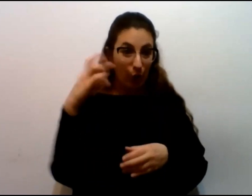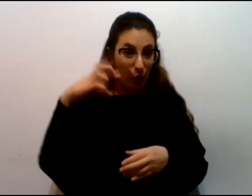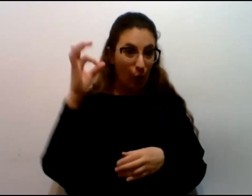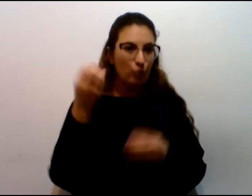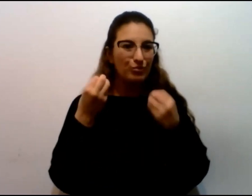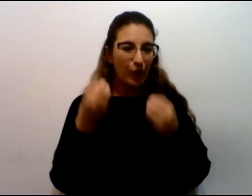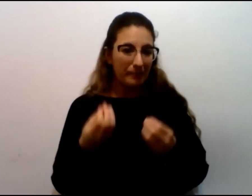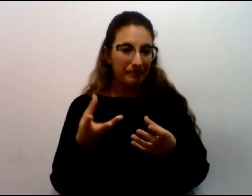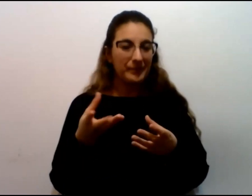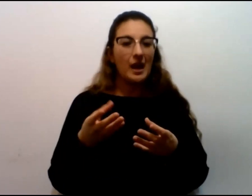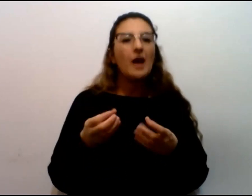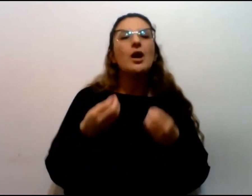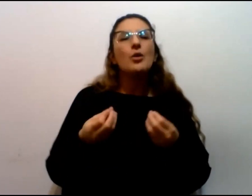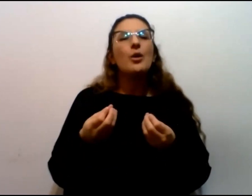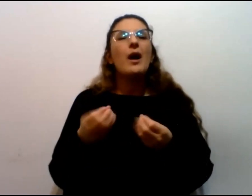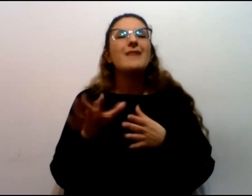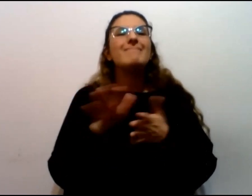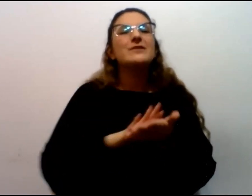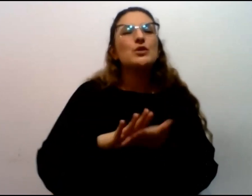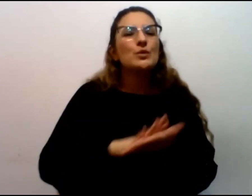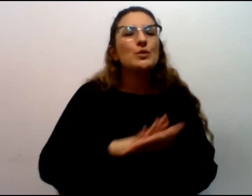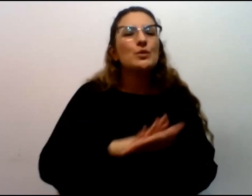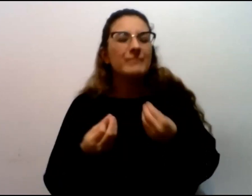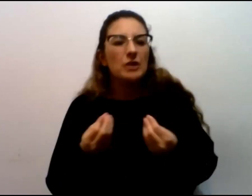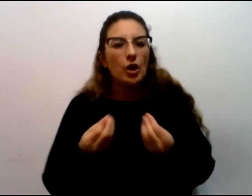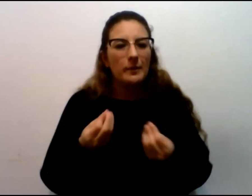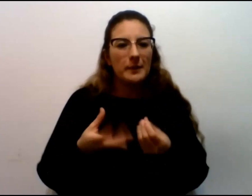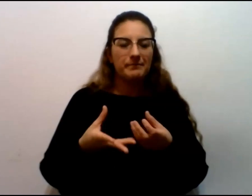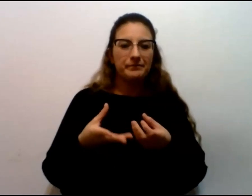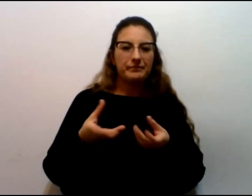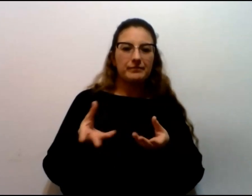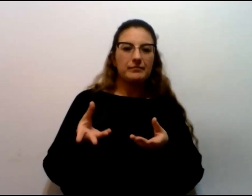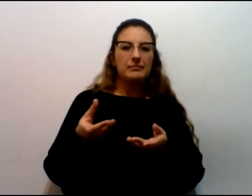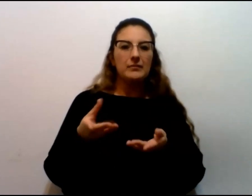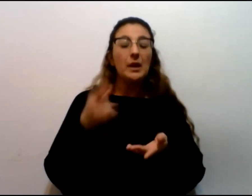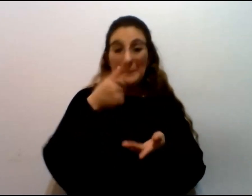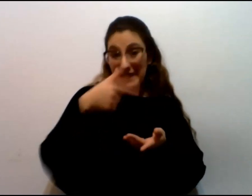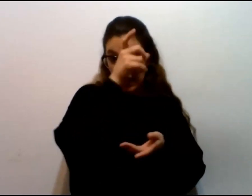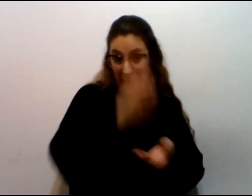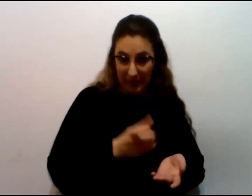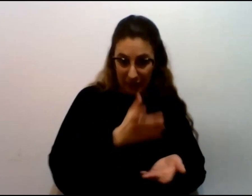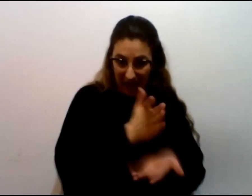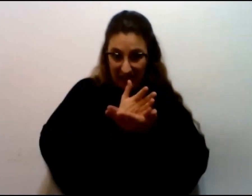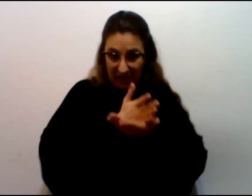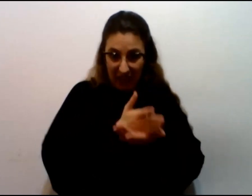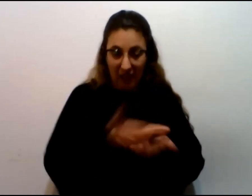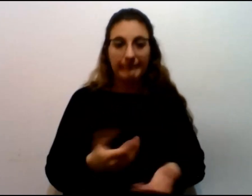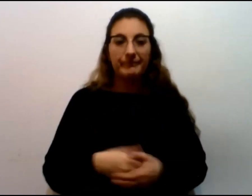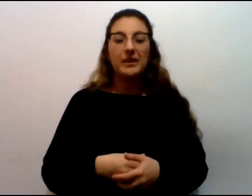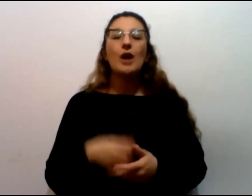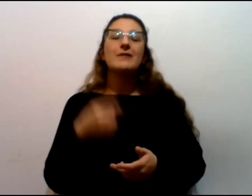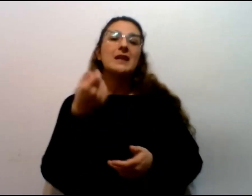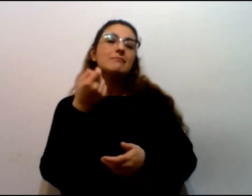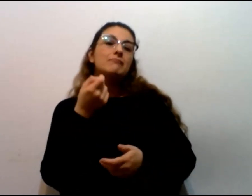¿Cuál manera De abordar La temática Para poder exigir Integración? Sí Yo